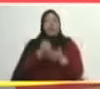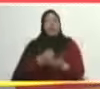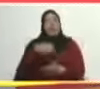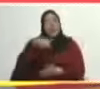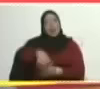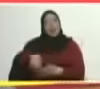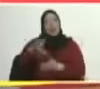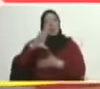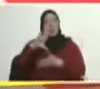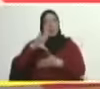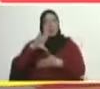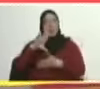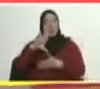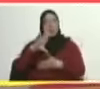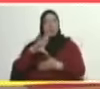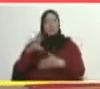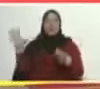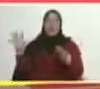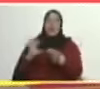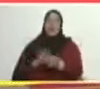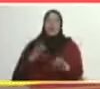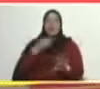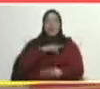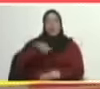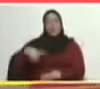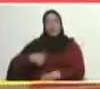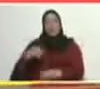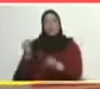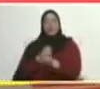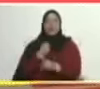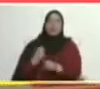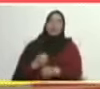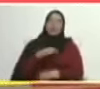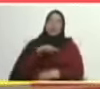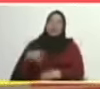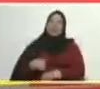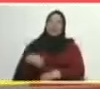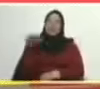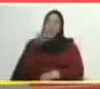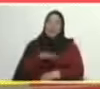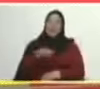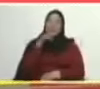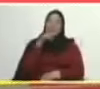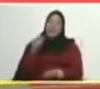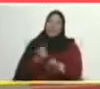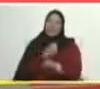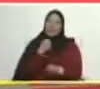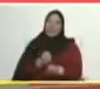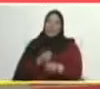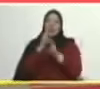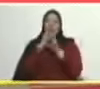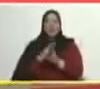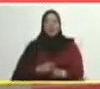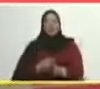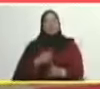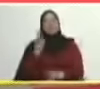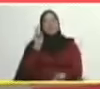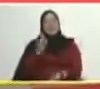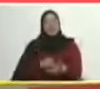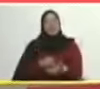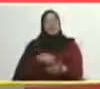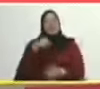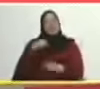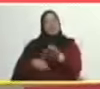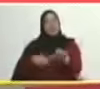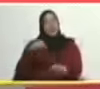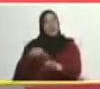región. Es la alianza donde muchos encontraron por primera vez una respuesta a demandas que durante